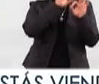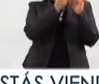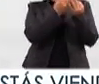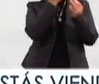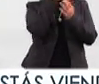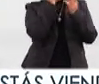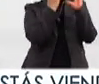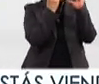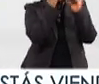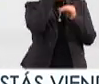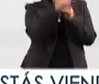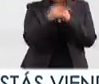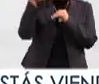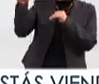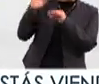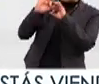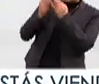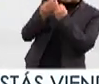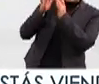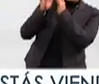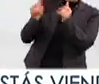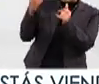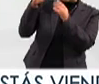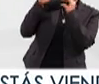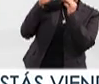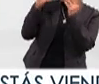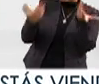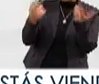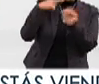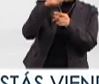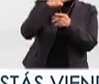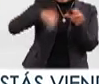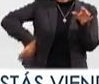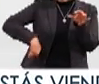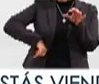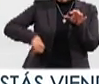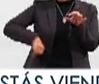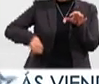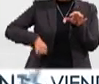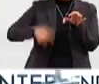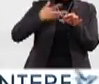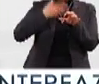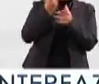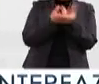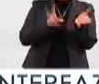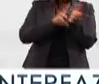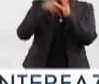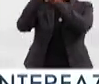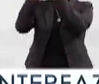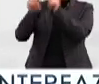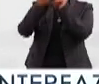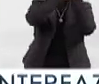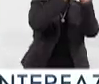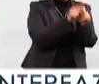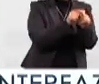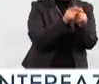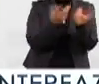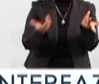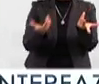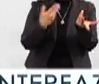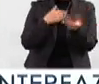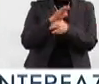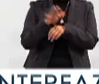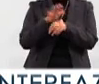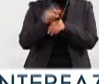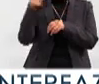de enseñanza mexicano y uno francés y finalmente bueno mencionaste algo muy interesante que fue tener esta doble titulación ¿qué es